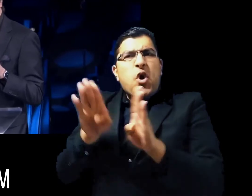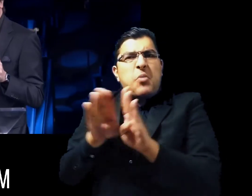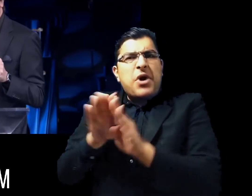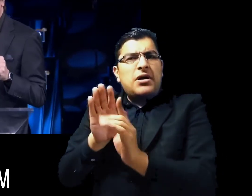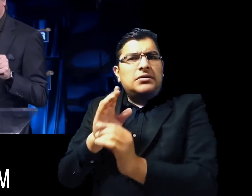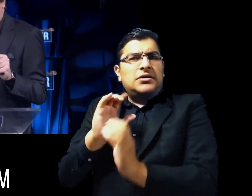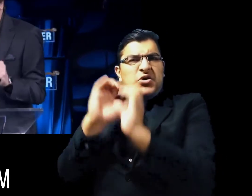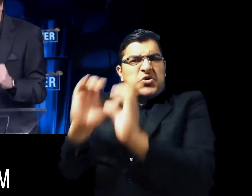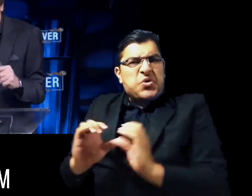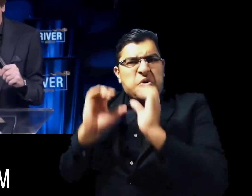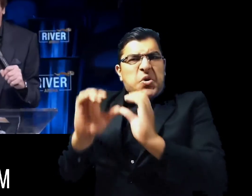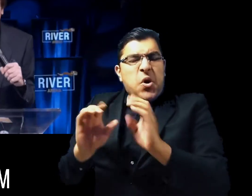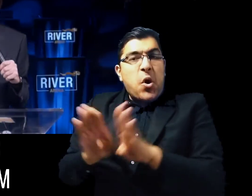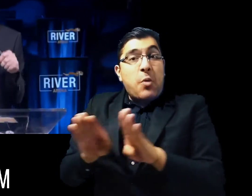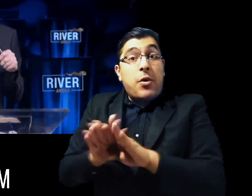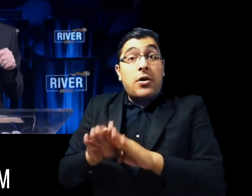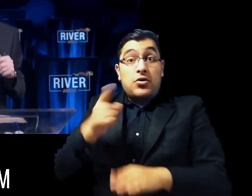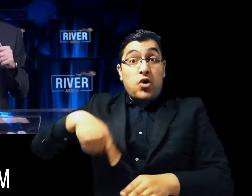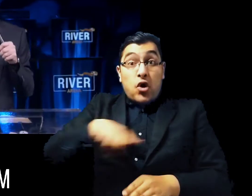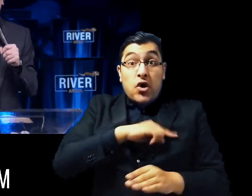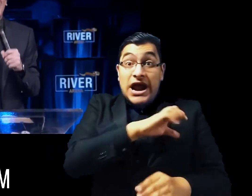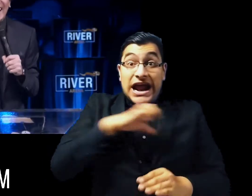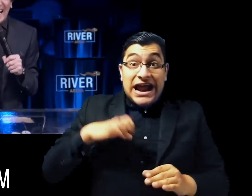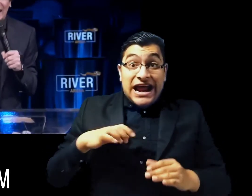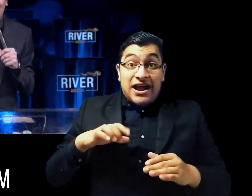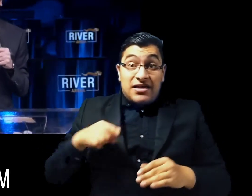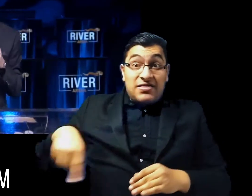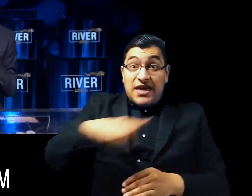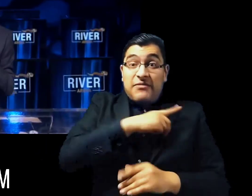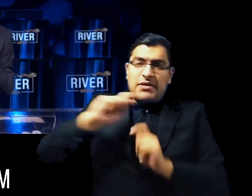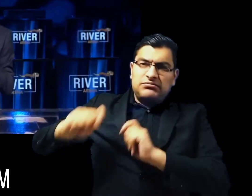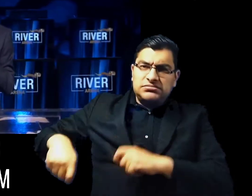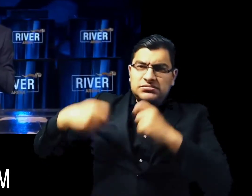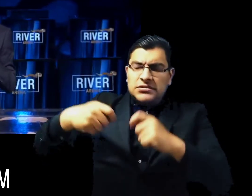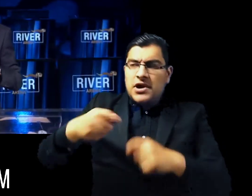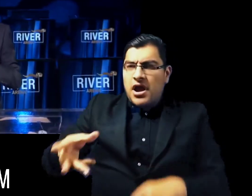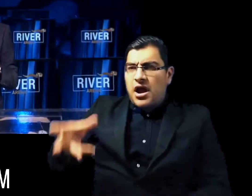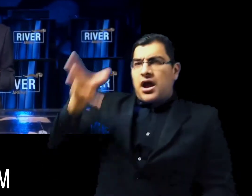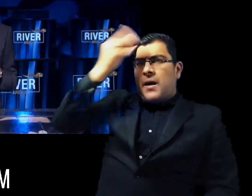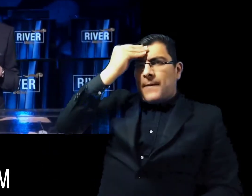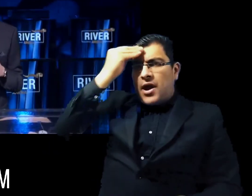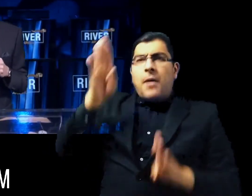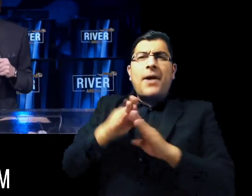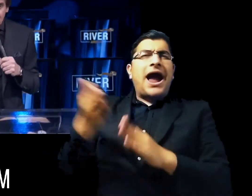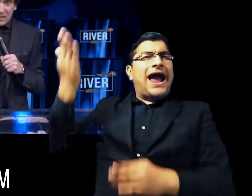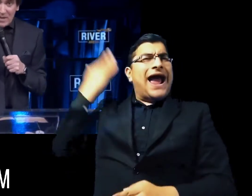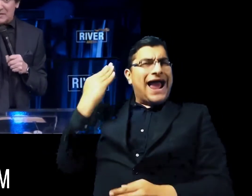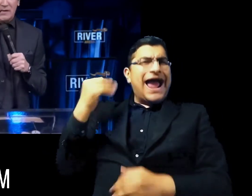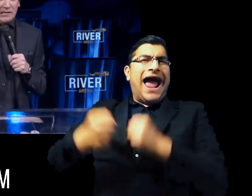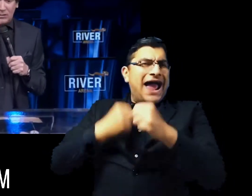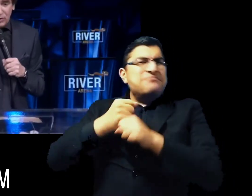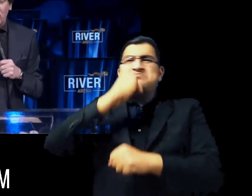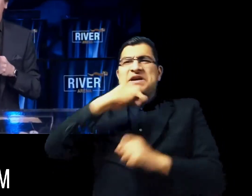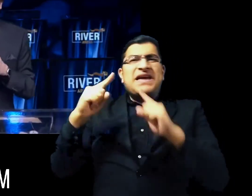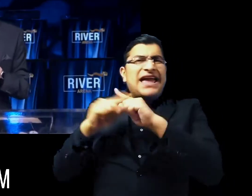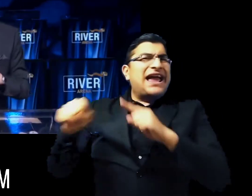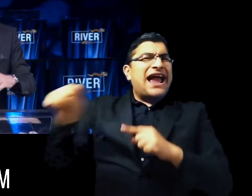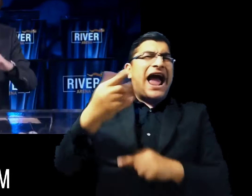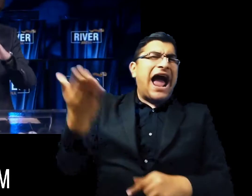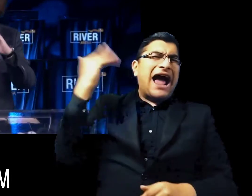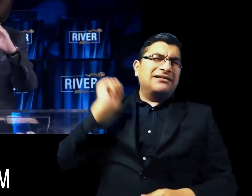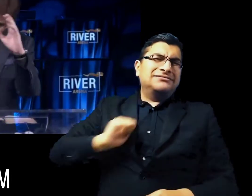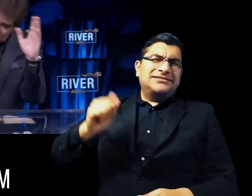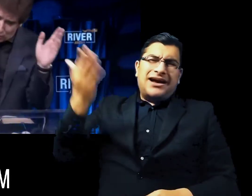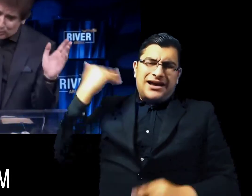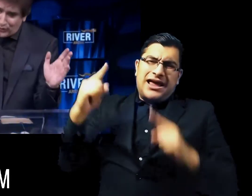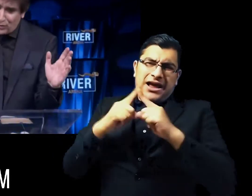proteger. Porque es algo que como cristianos tenemos que heredar. Años atrás, en esas mismas iglesias donde yo me crié, que